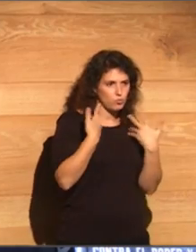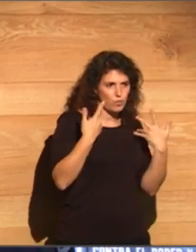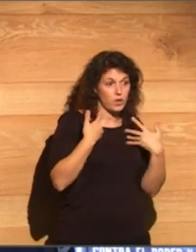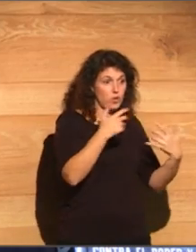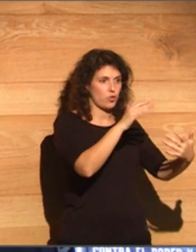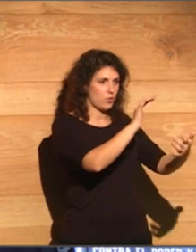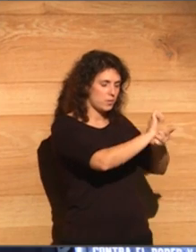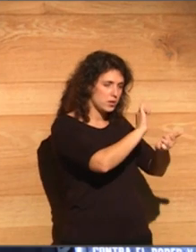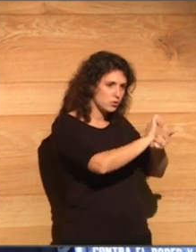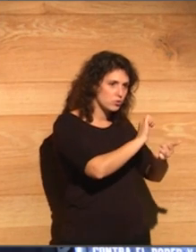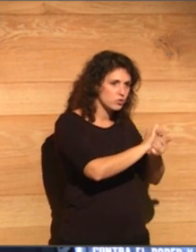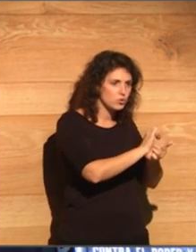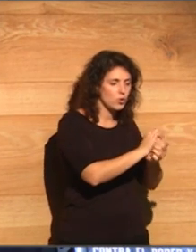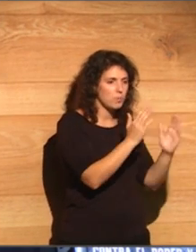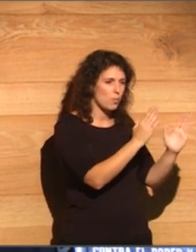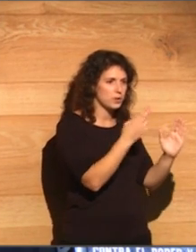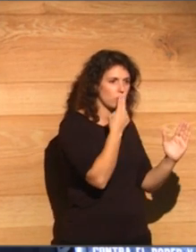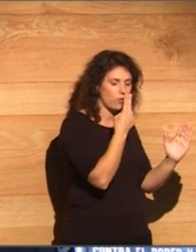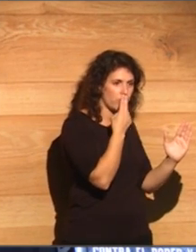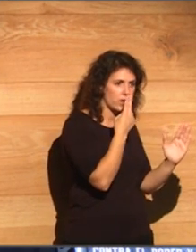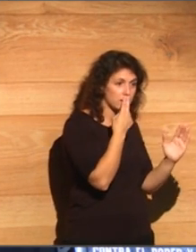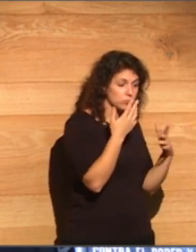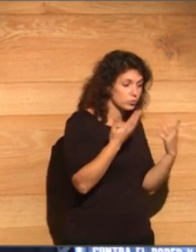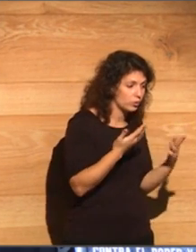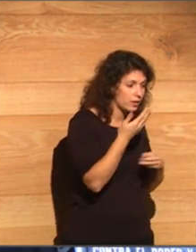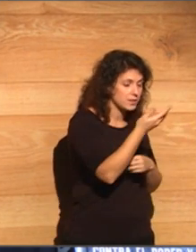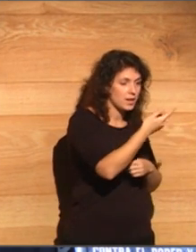prisión durante el franquismo, entonces se va a hacer una especie de